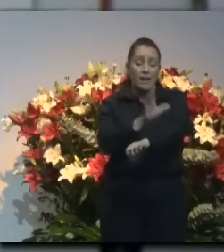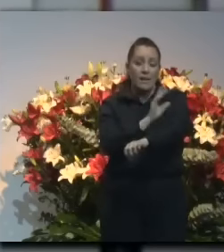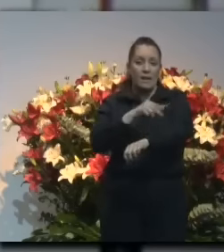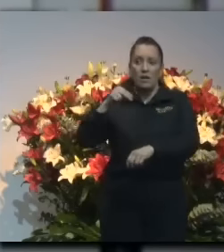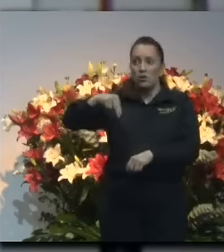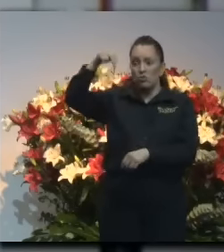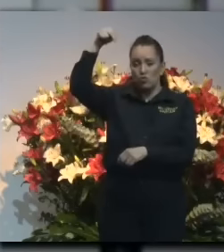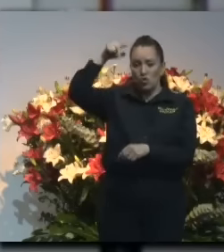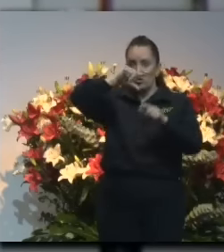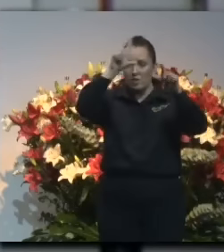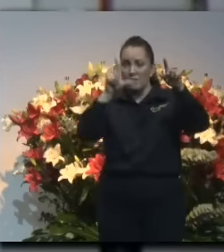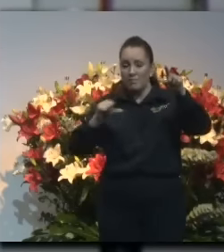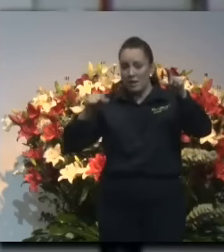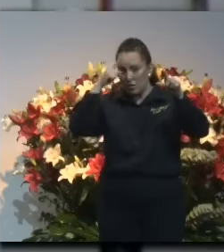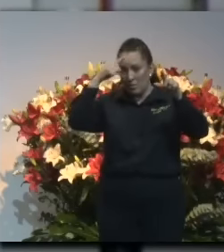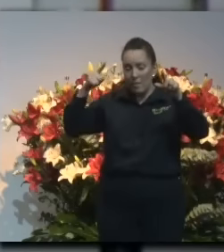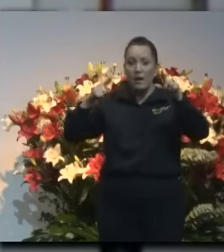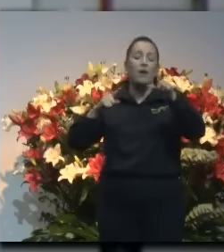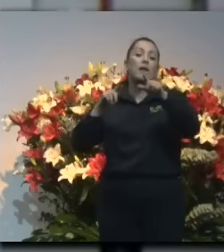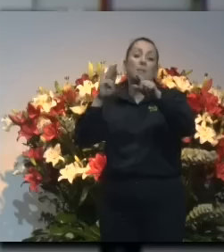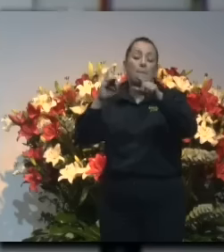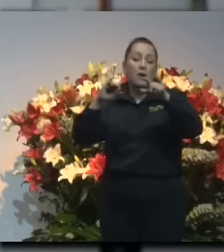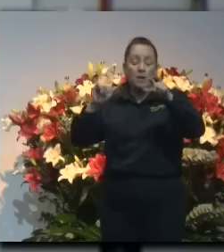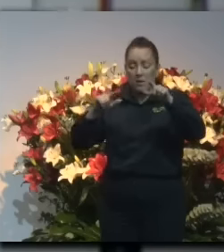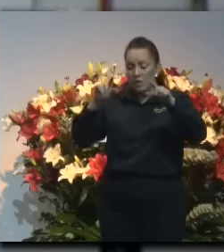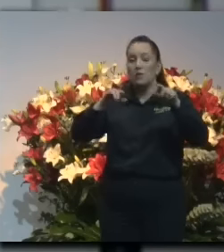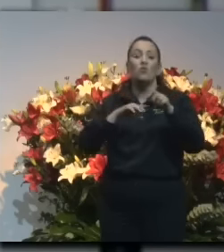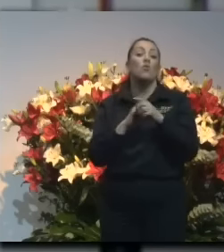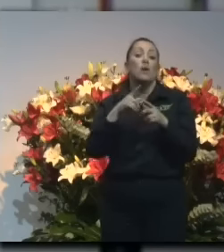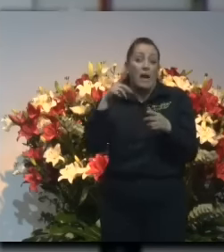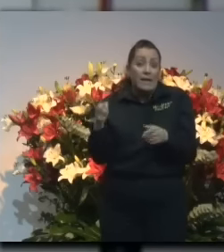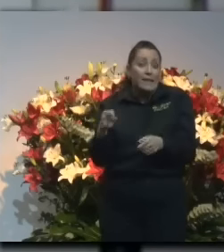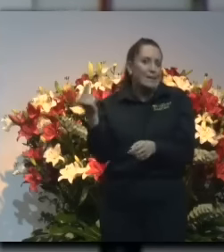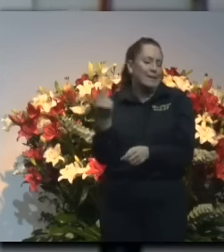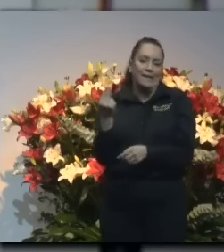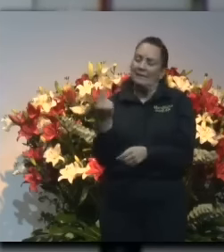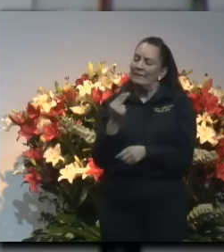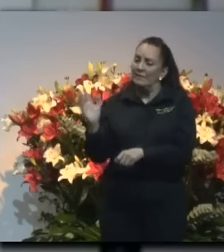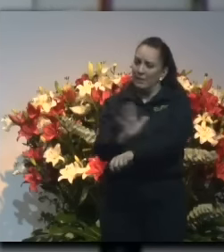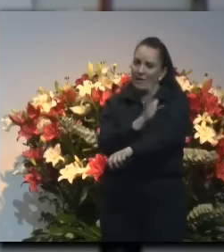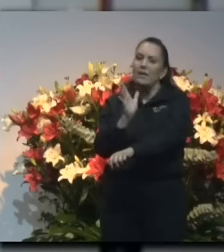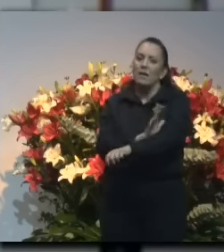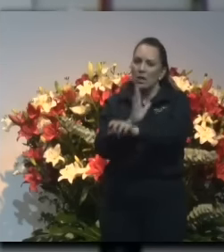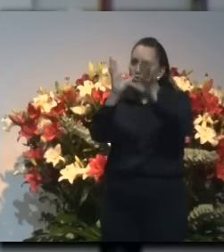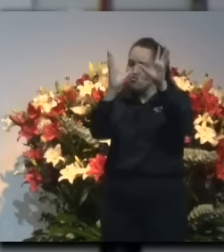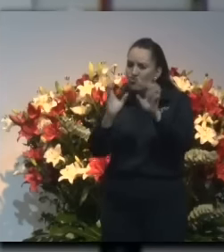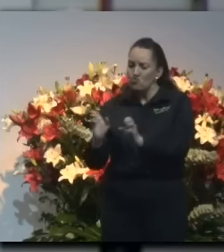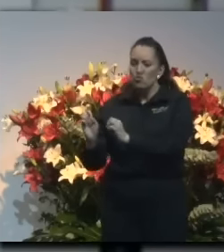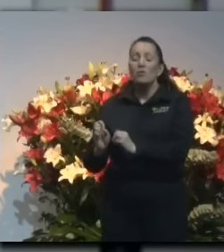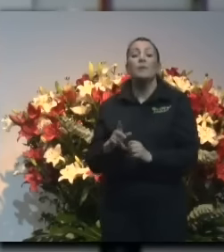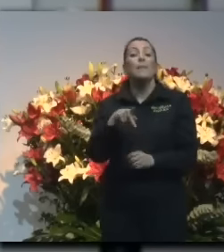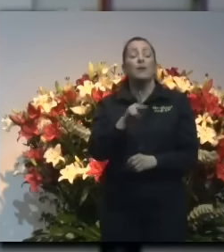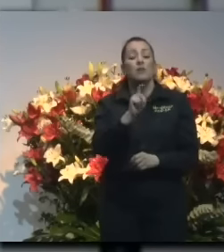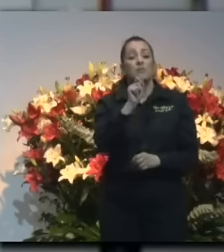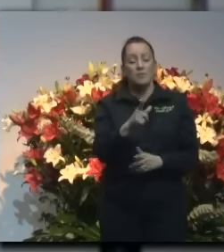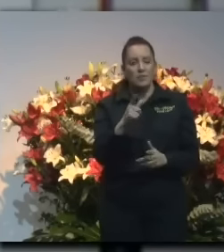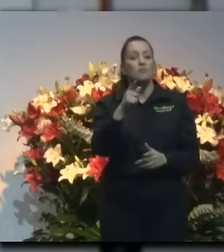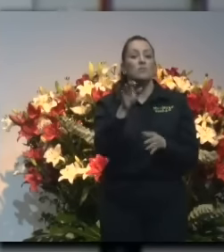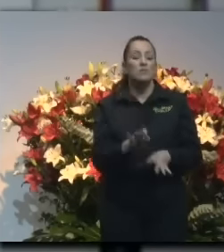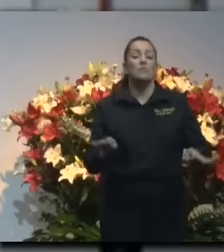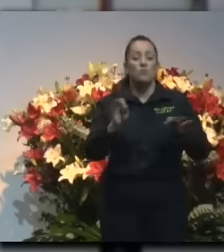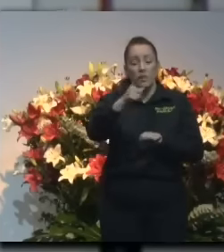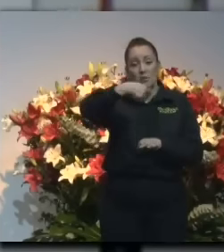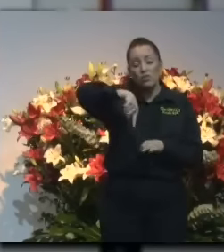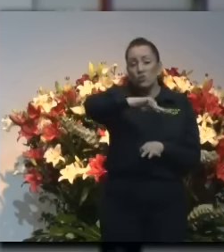país hacia el Bajío, que se está requiriendo muchísima energía. Apostarle muchísimo a la generación